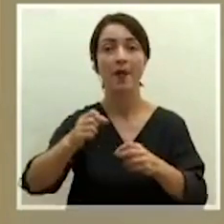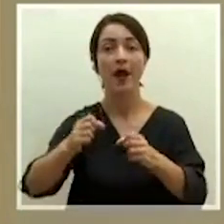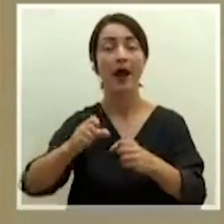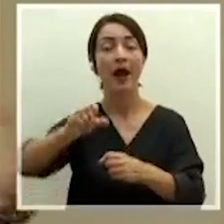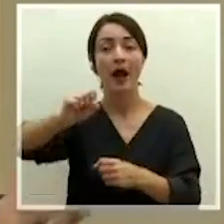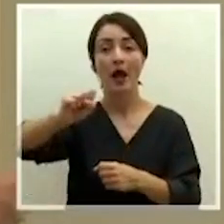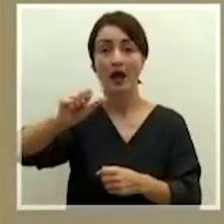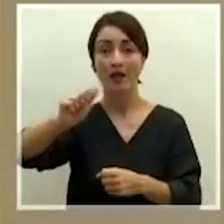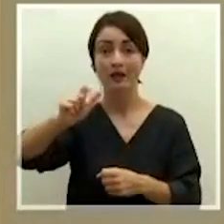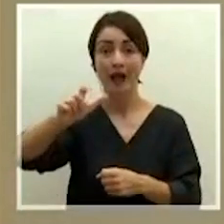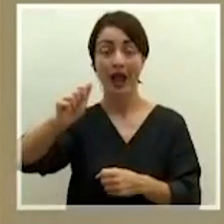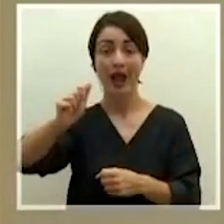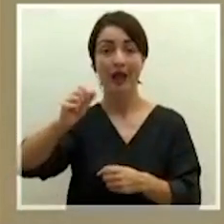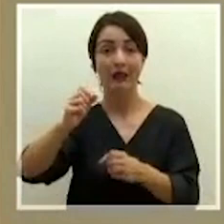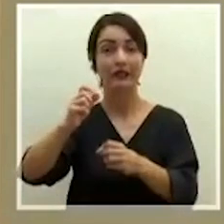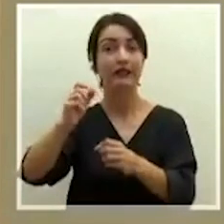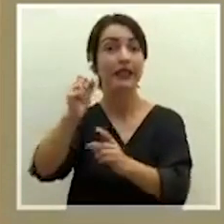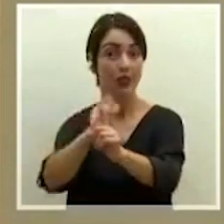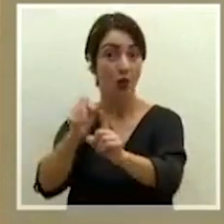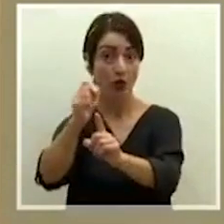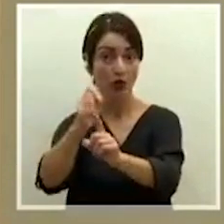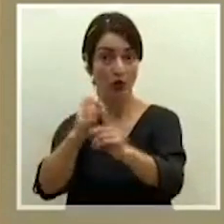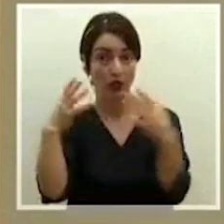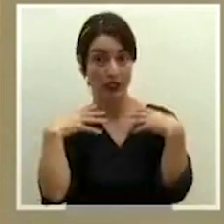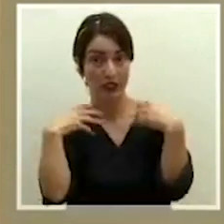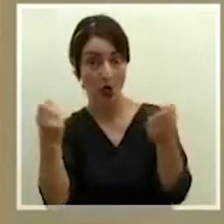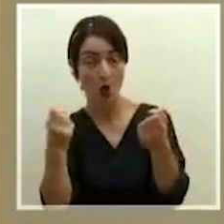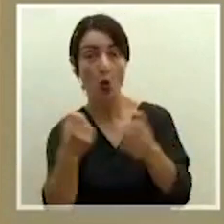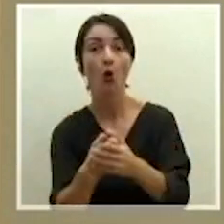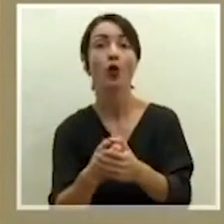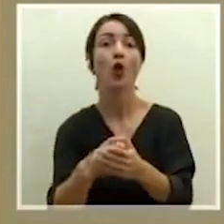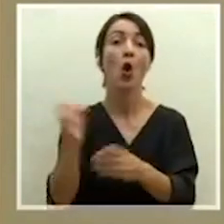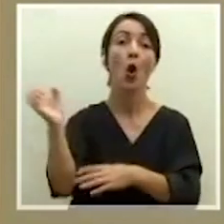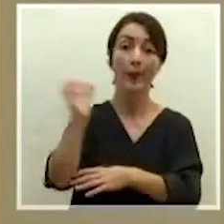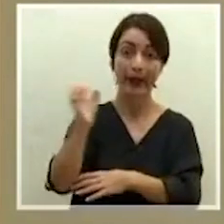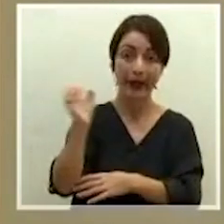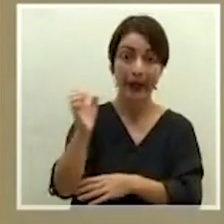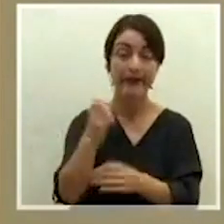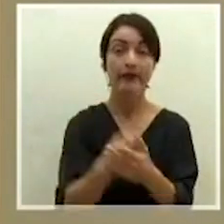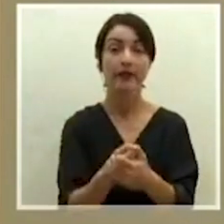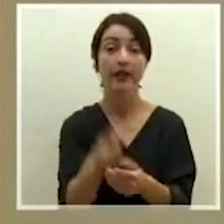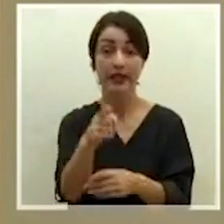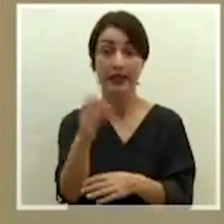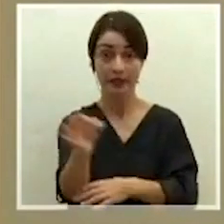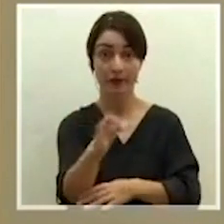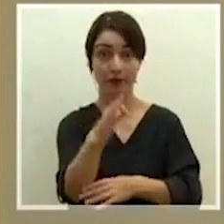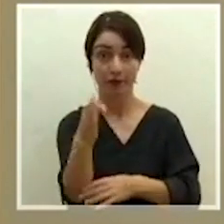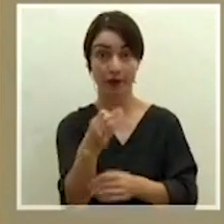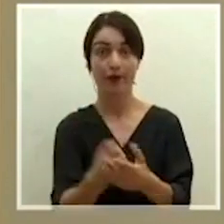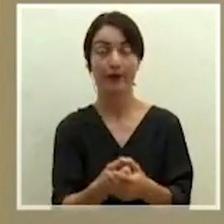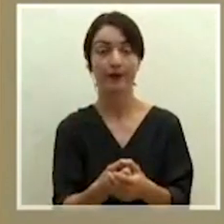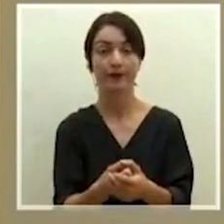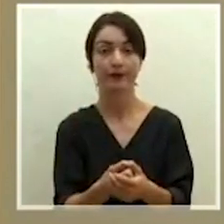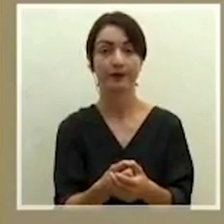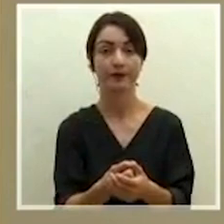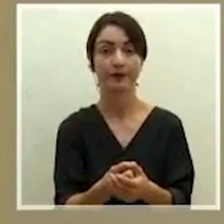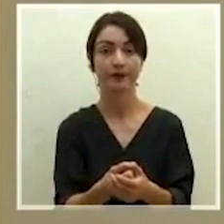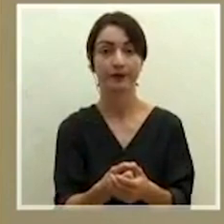salas de situación en salud, salas de situación de operaciones para emergencias, y es de esta forma como se toman